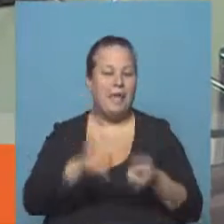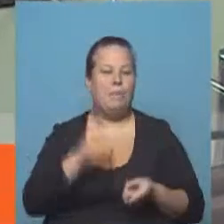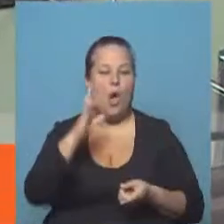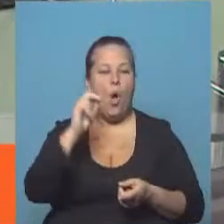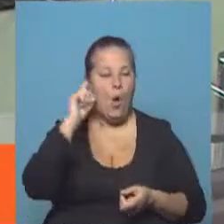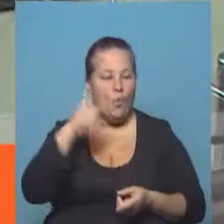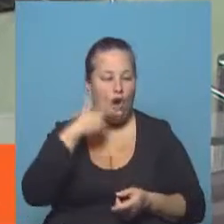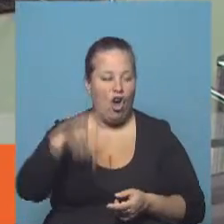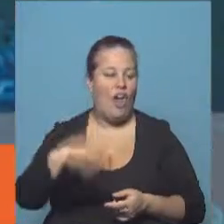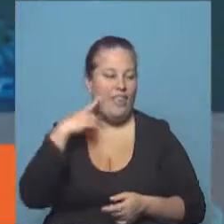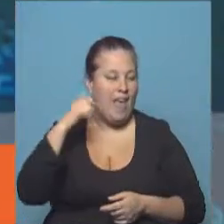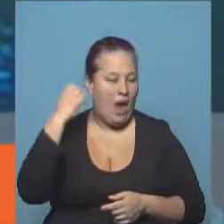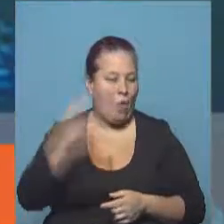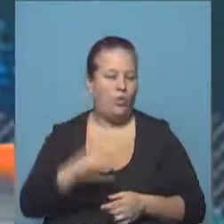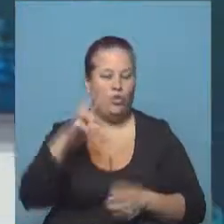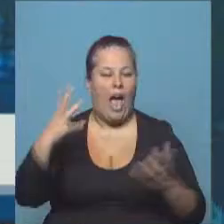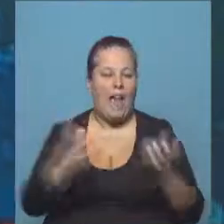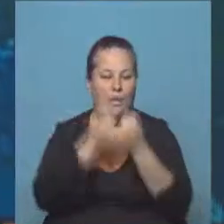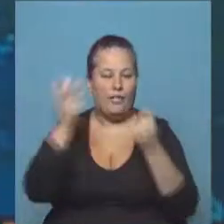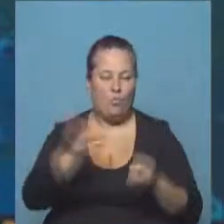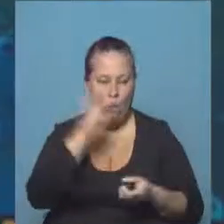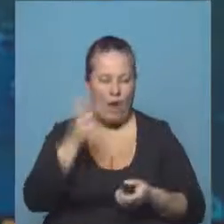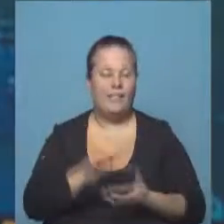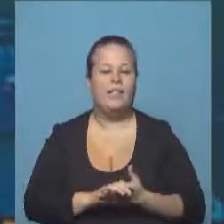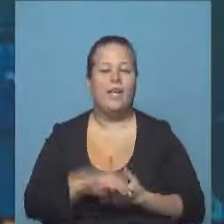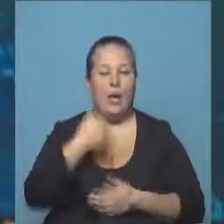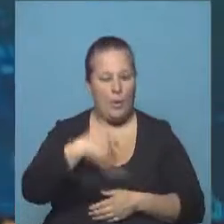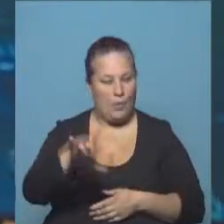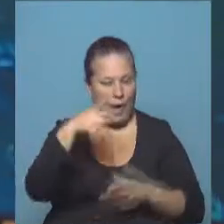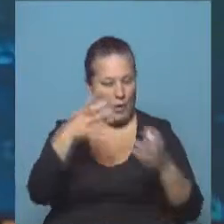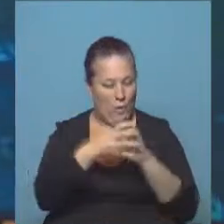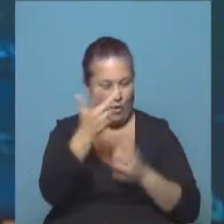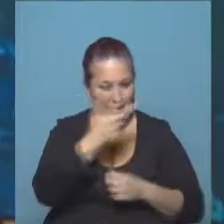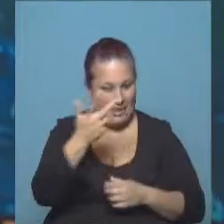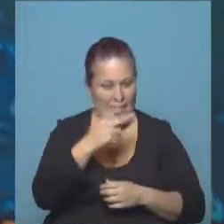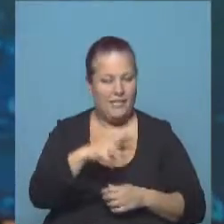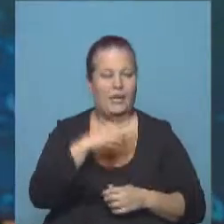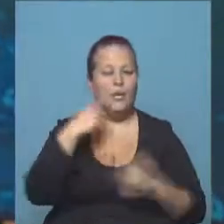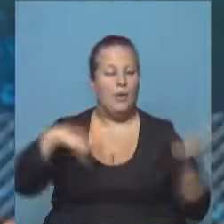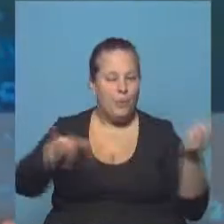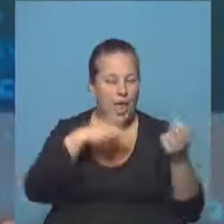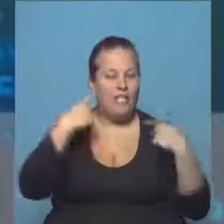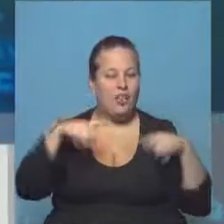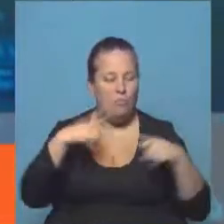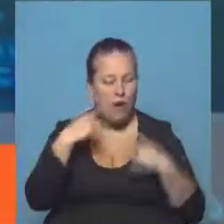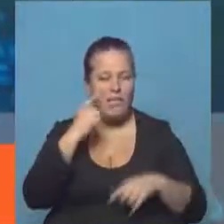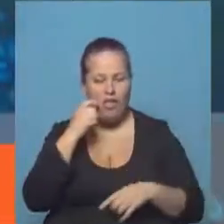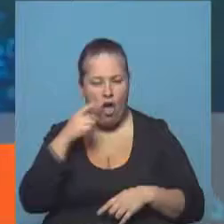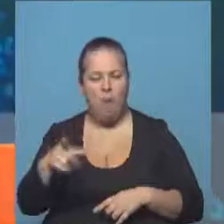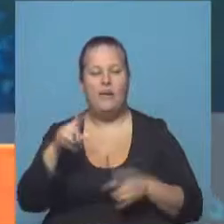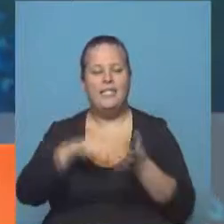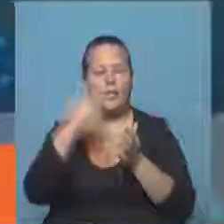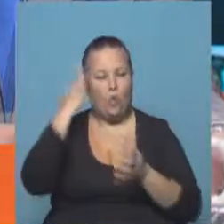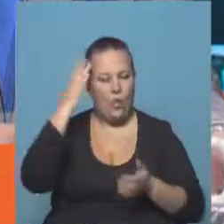ni más ni menos que en el día de hoy que se cumple un nuevo aniversario de su muerte, van a estar con tu trío, Vientos, acordeón y la poesía de Borges, en el Centro